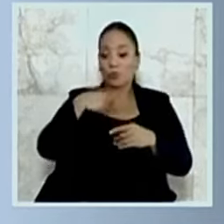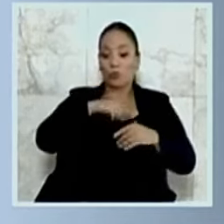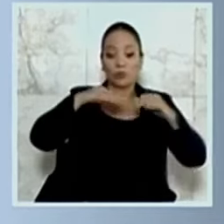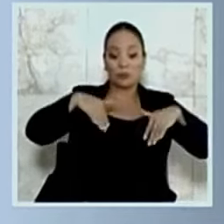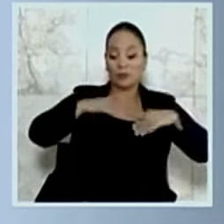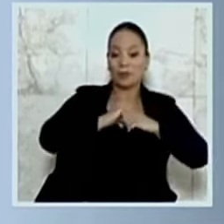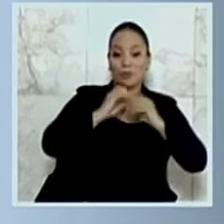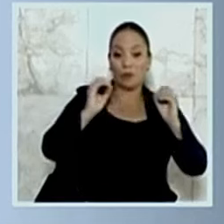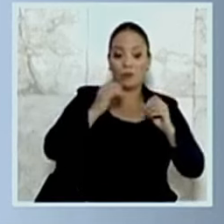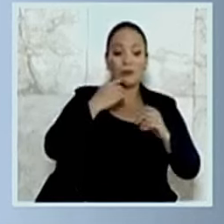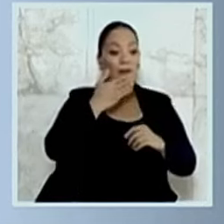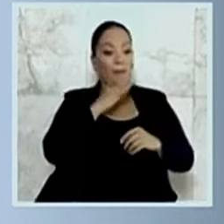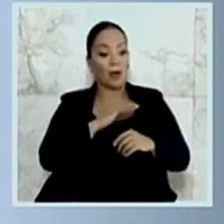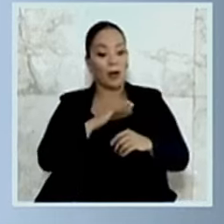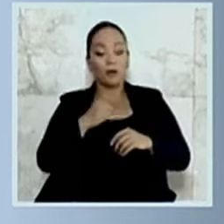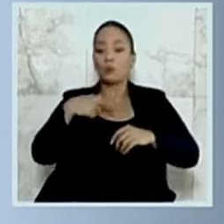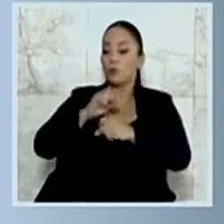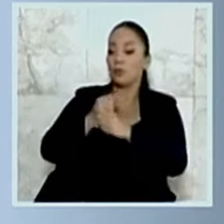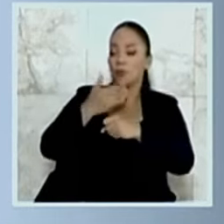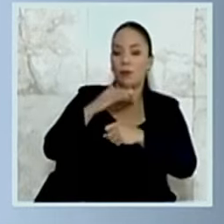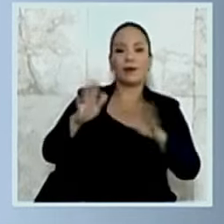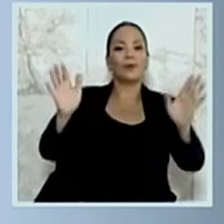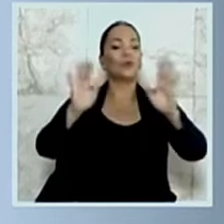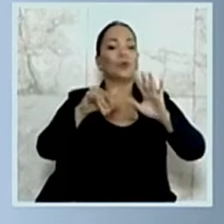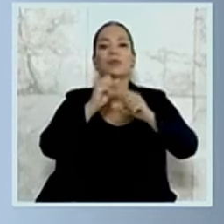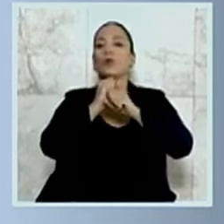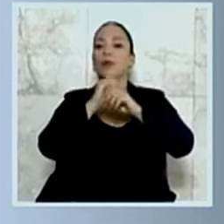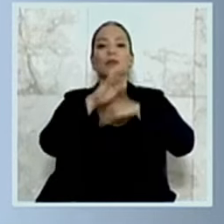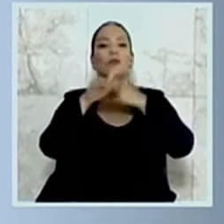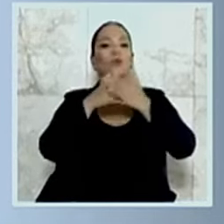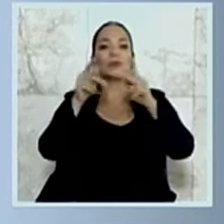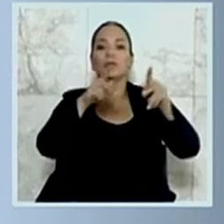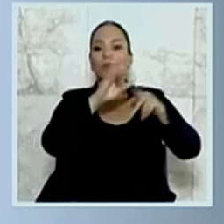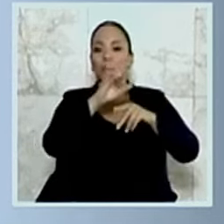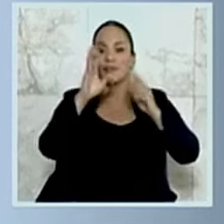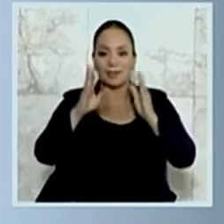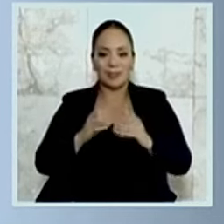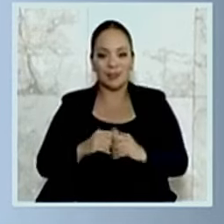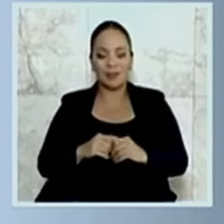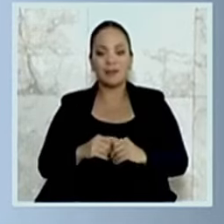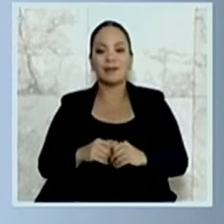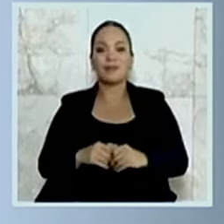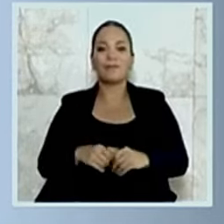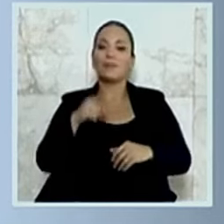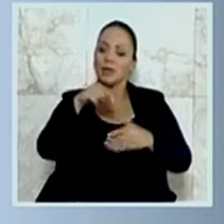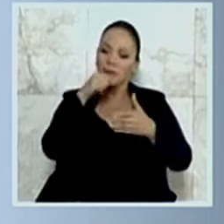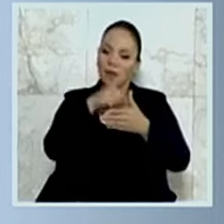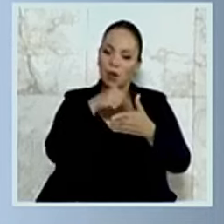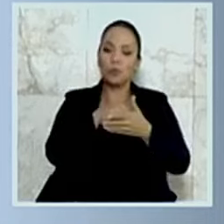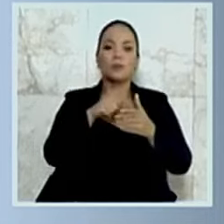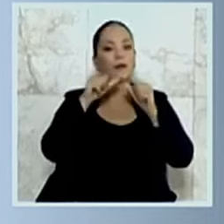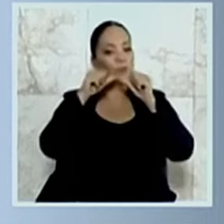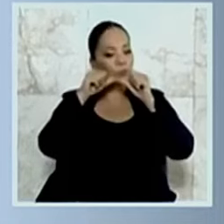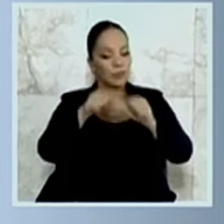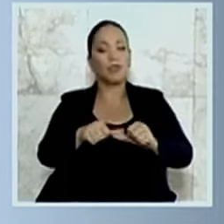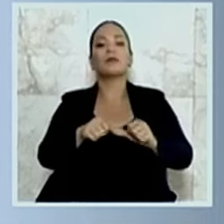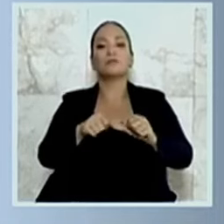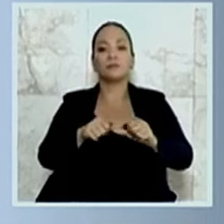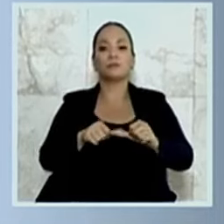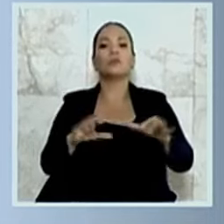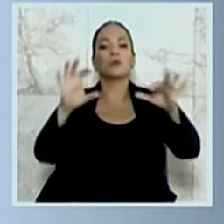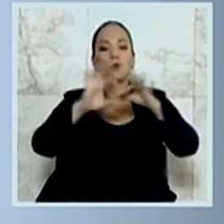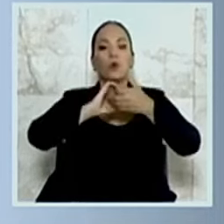tiene competencia para trabajar fuera de los centros penitenciarios. Es que, si no hacemos, dicen que estamos mal, y si hacemos, que